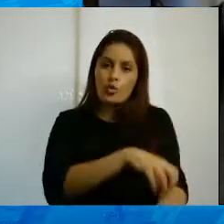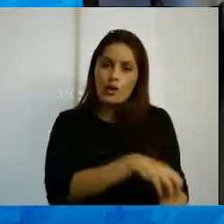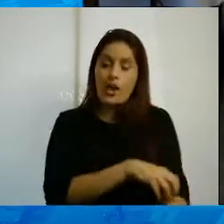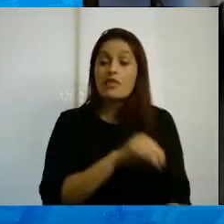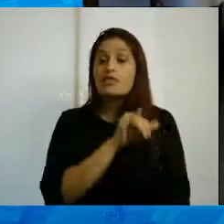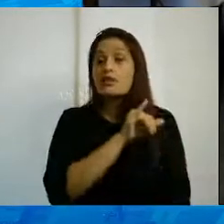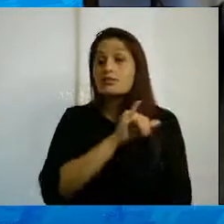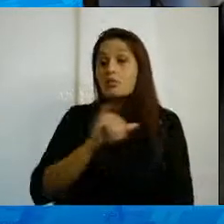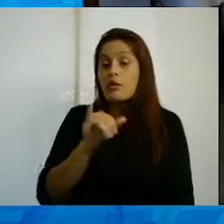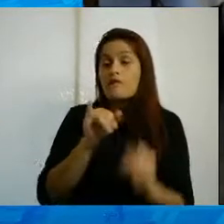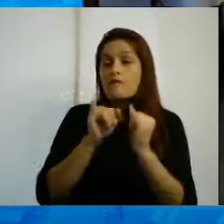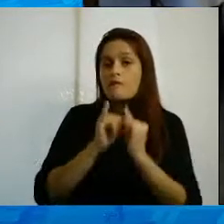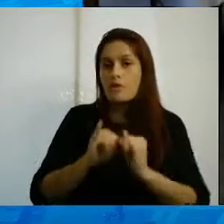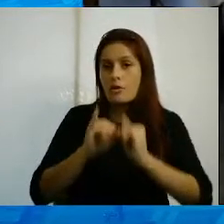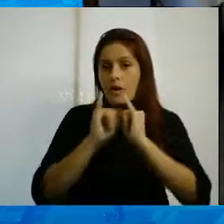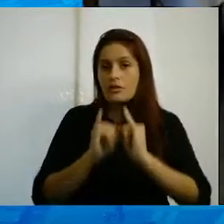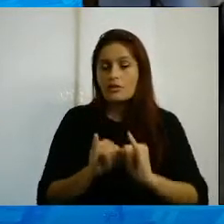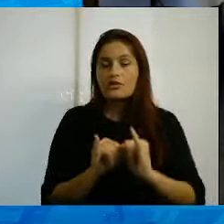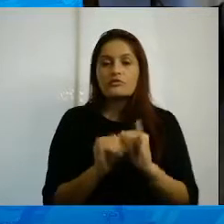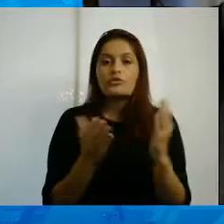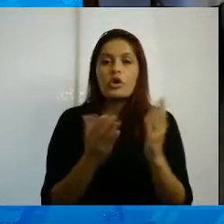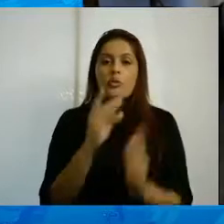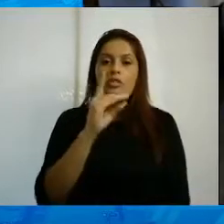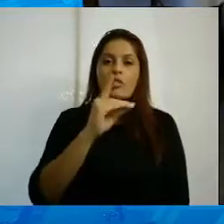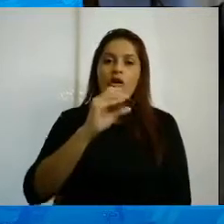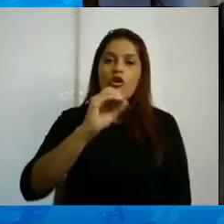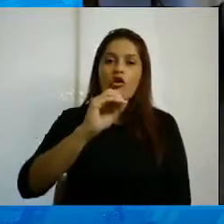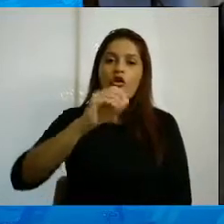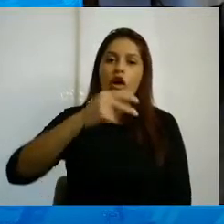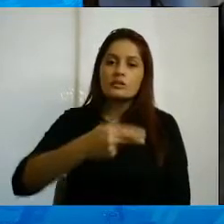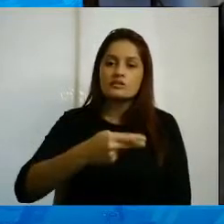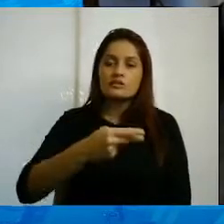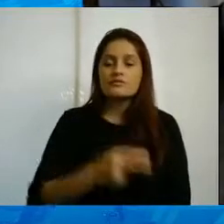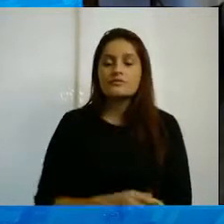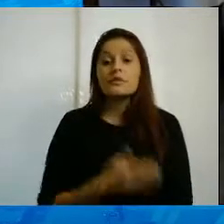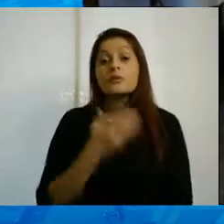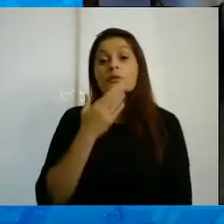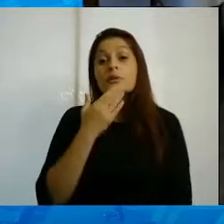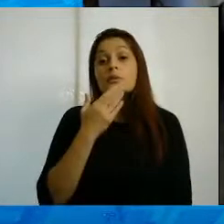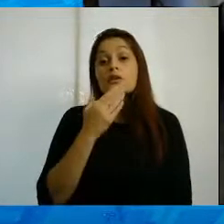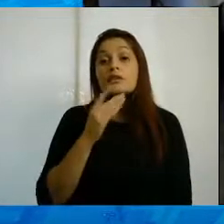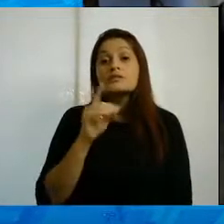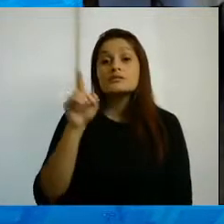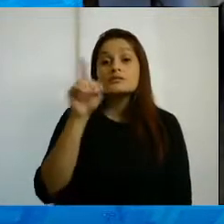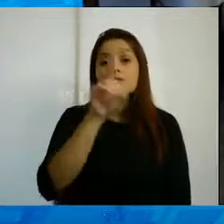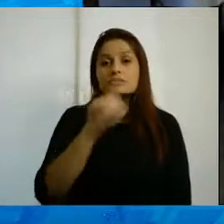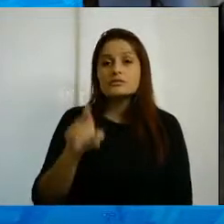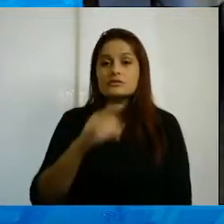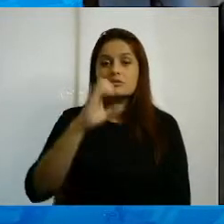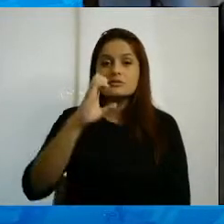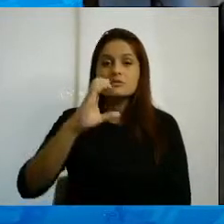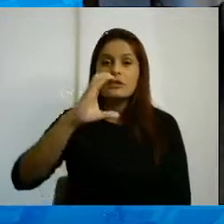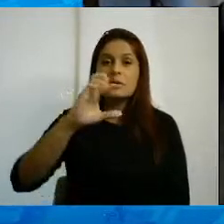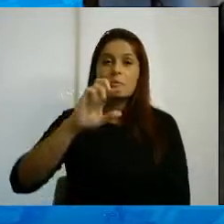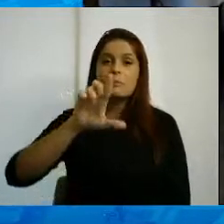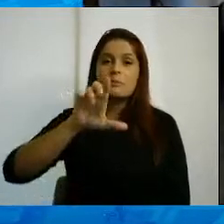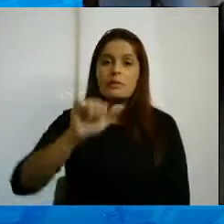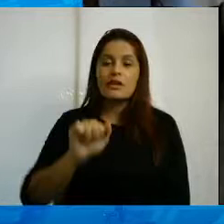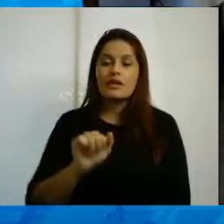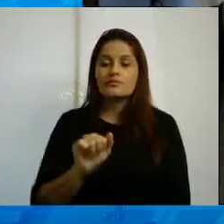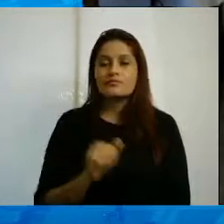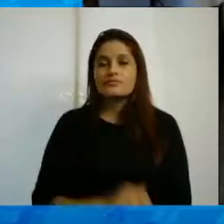informando también a través de la DOH y también de la dirección de SECPLA. En relación a la